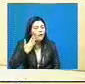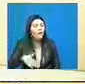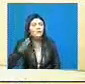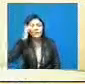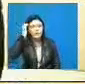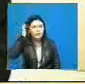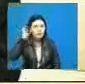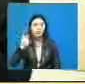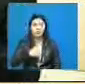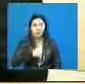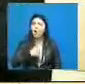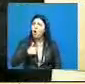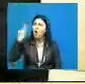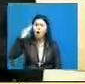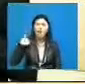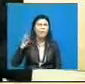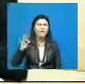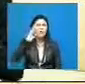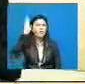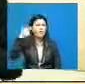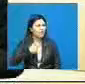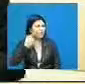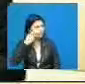Yo no lo puedo predecir.